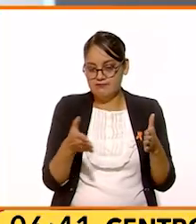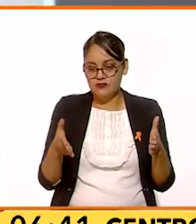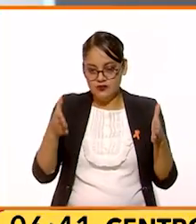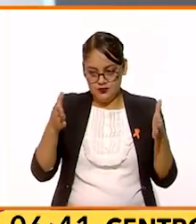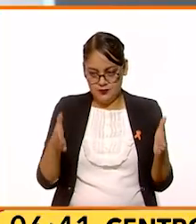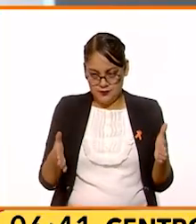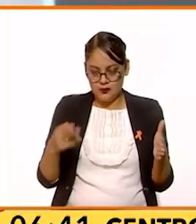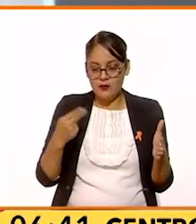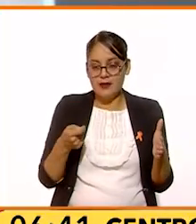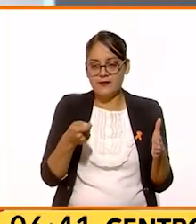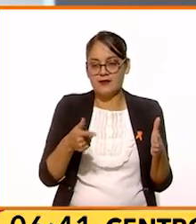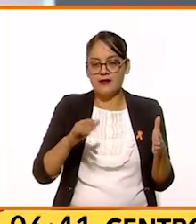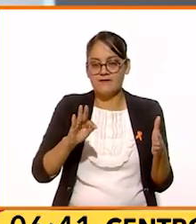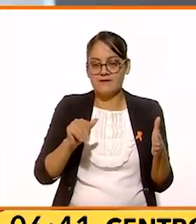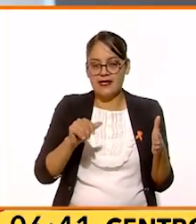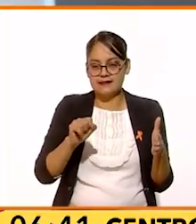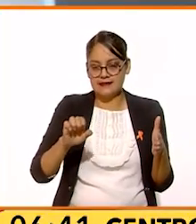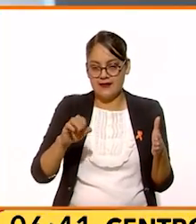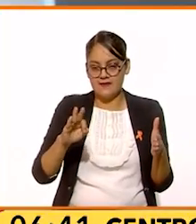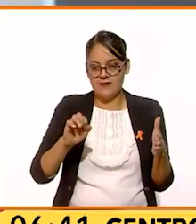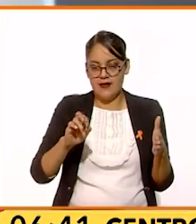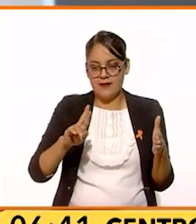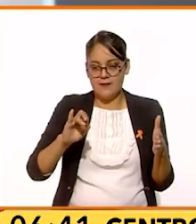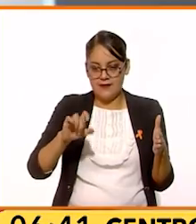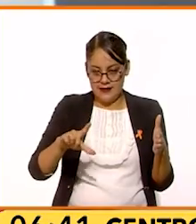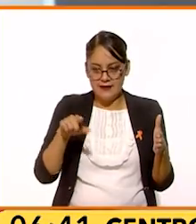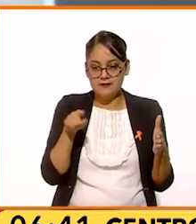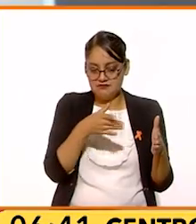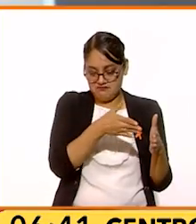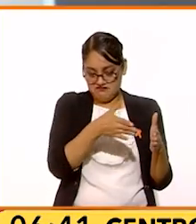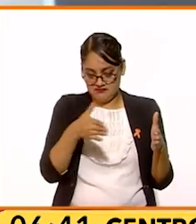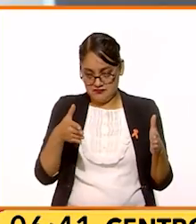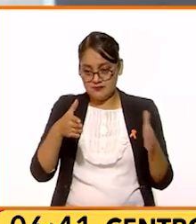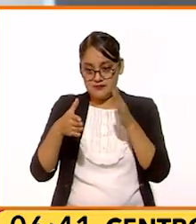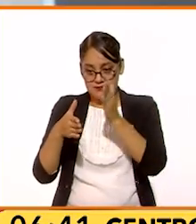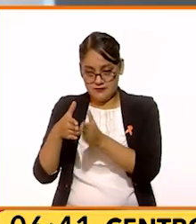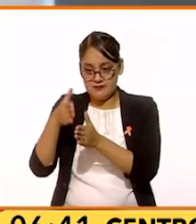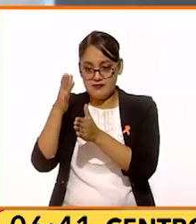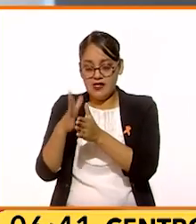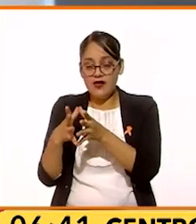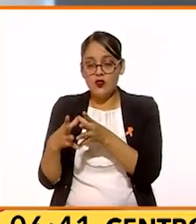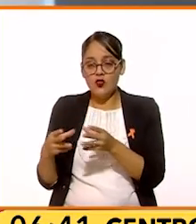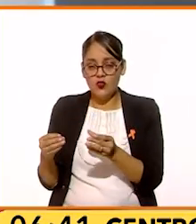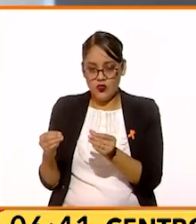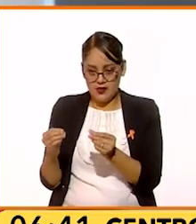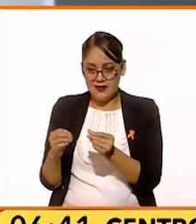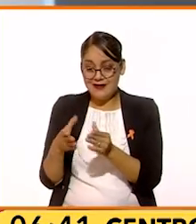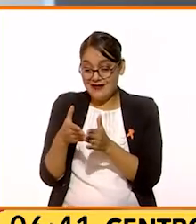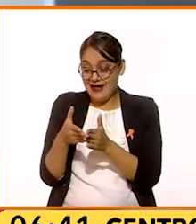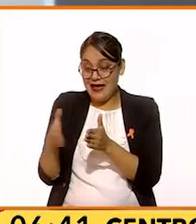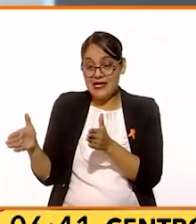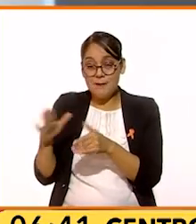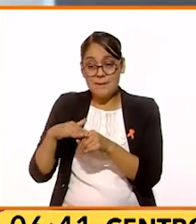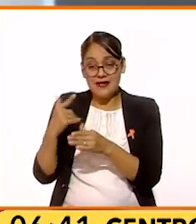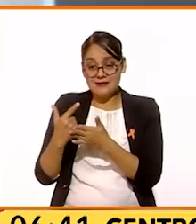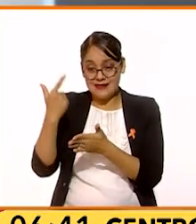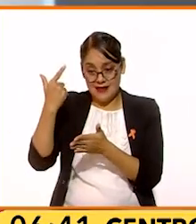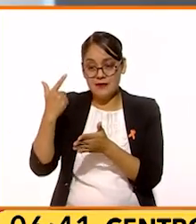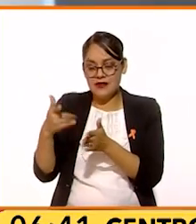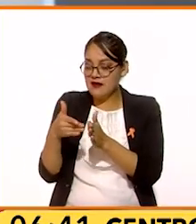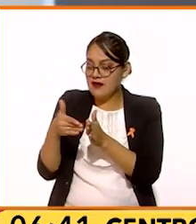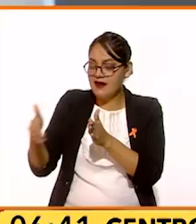febril. Una vez que esta fase febril desaparece, empieza la fase crítica y algunas personas, no